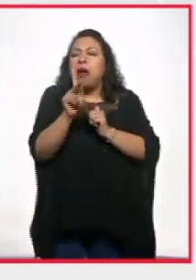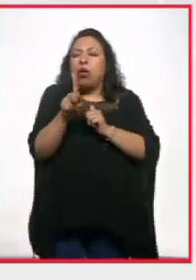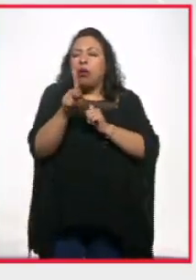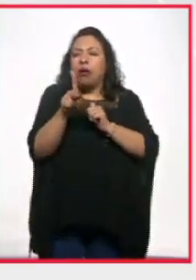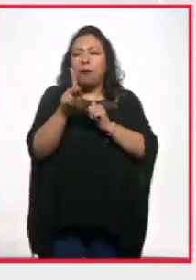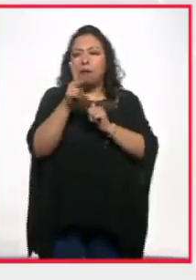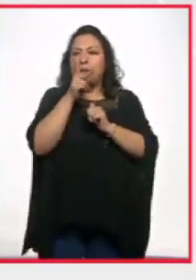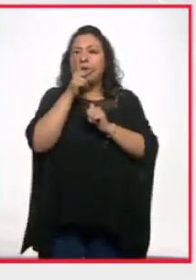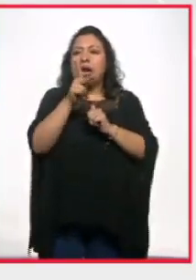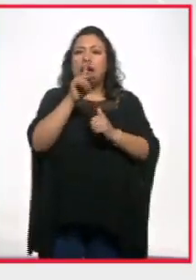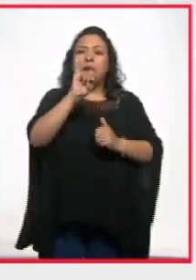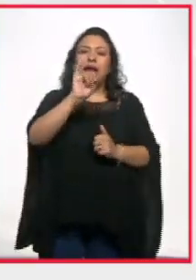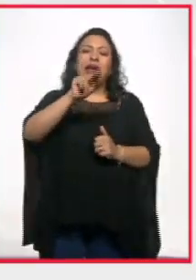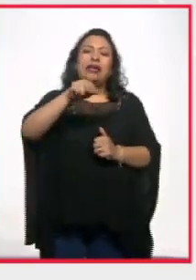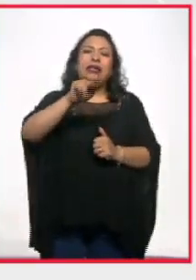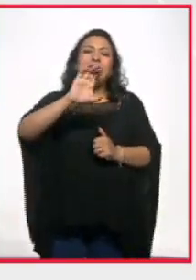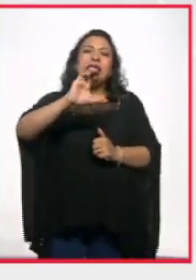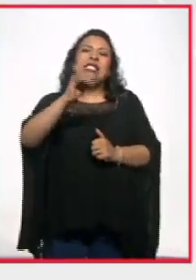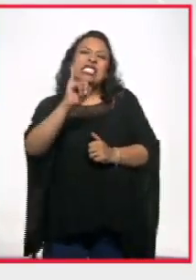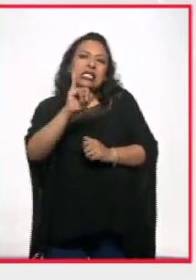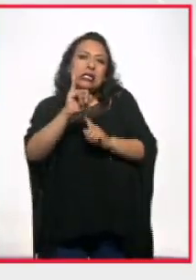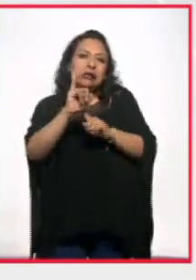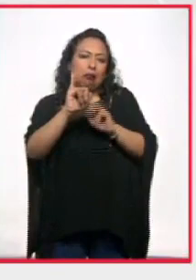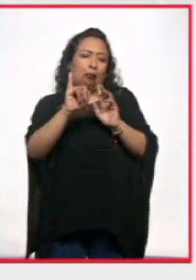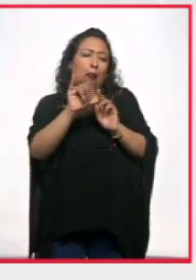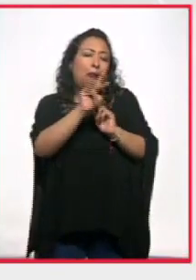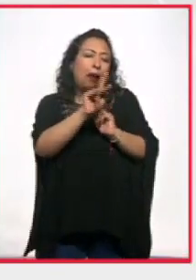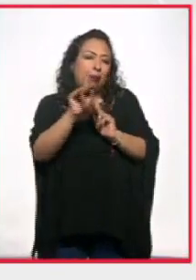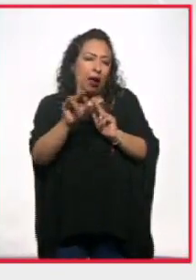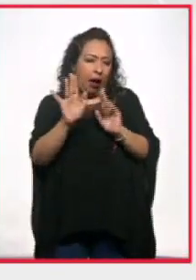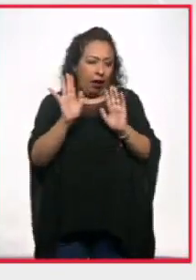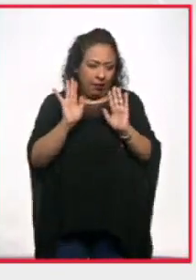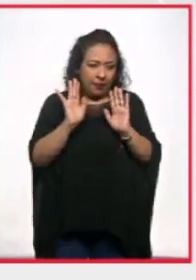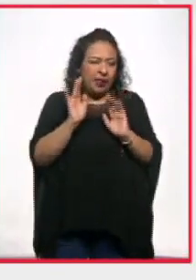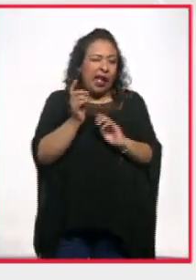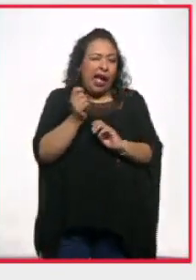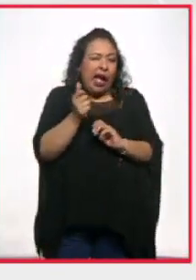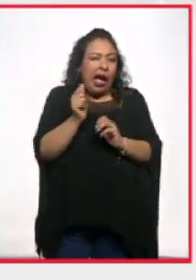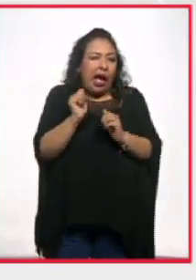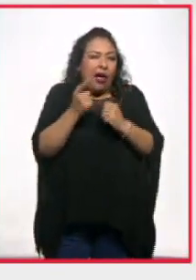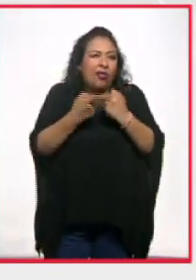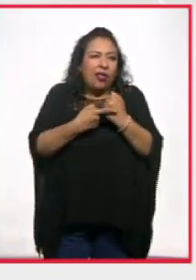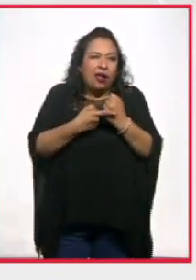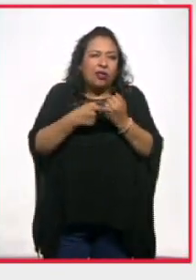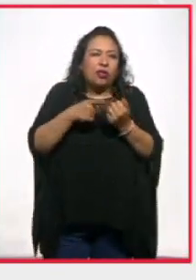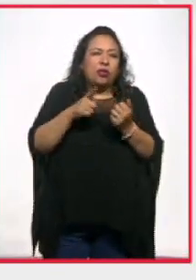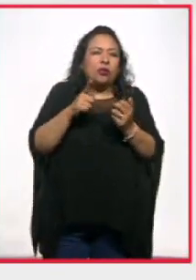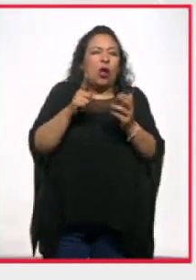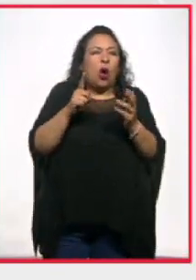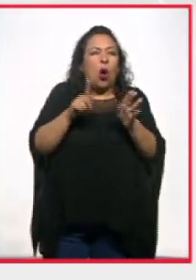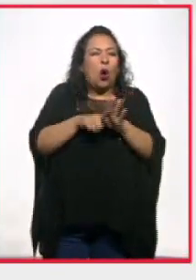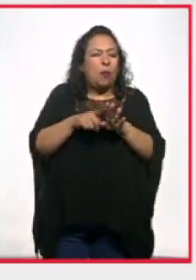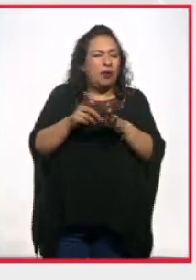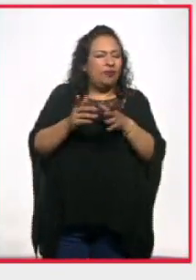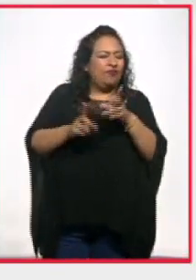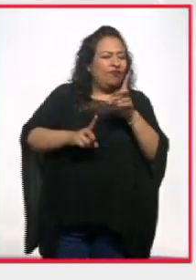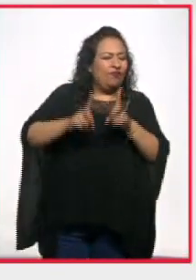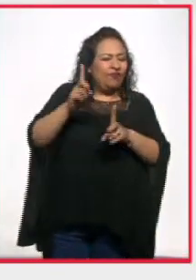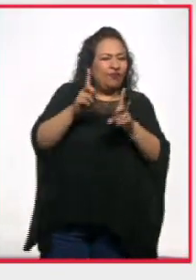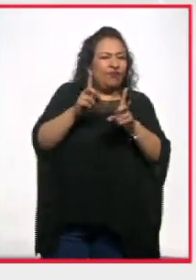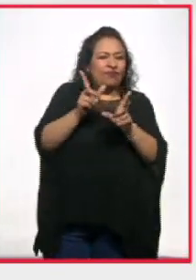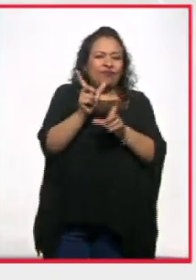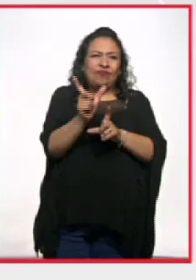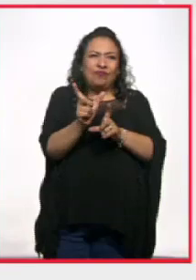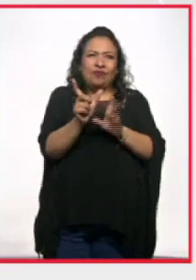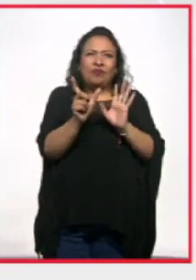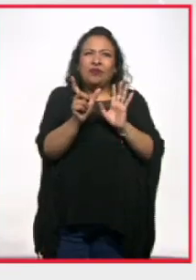palabra hinchi puede ser. Y claro, de todas maneras hay algo sospechoso en la palabra por parte de su familia y